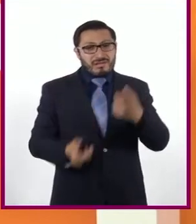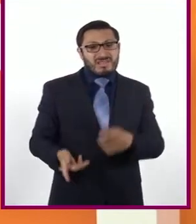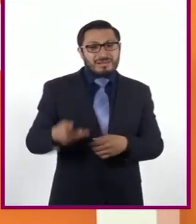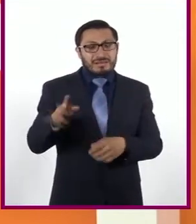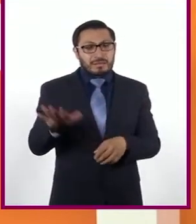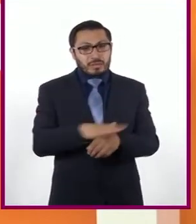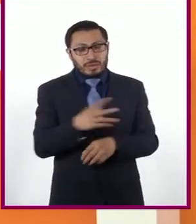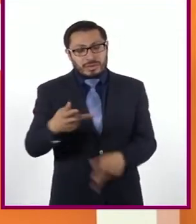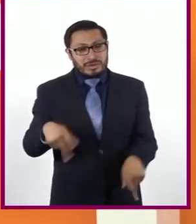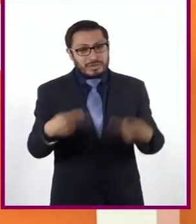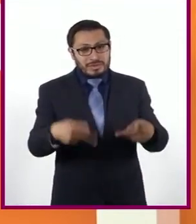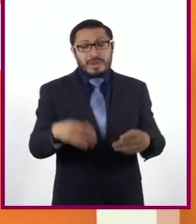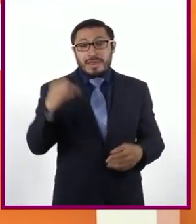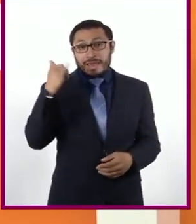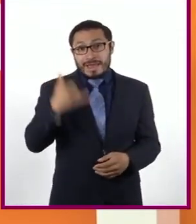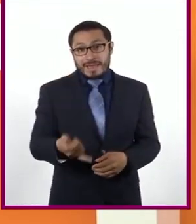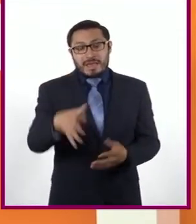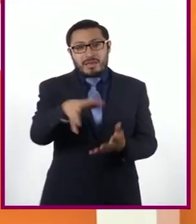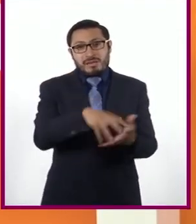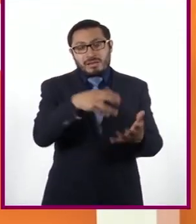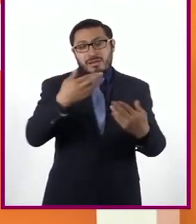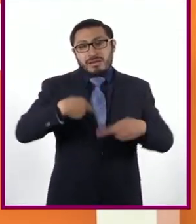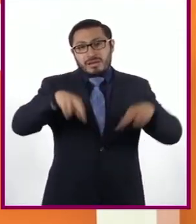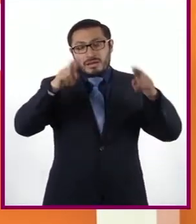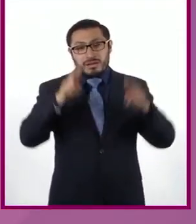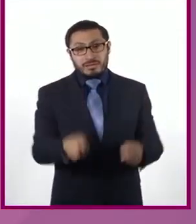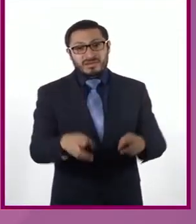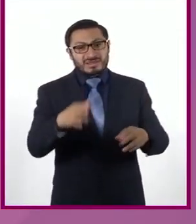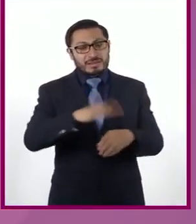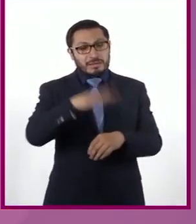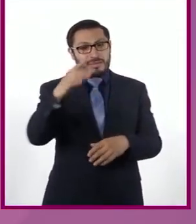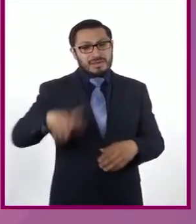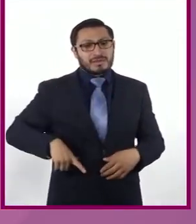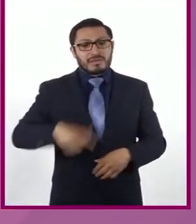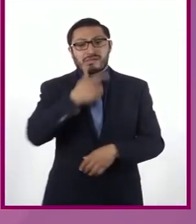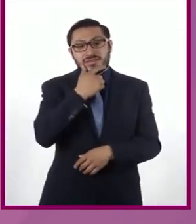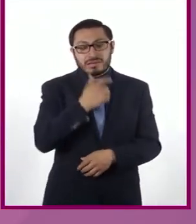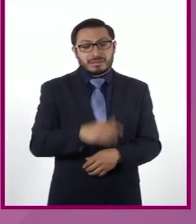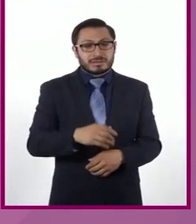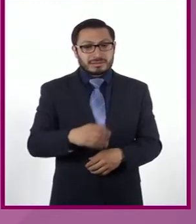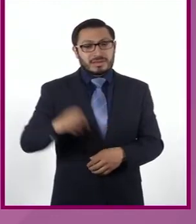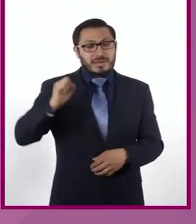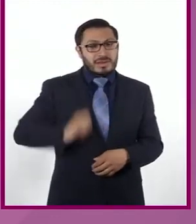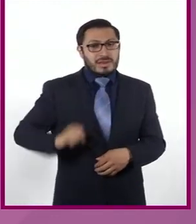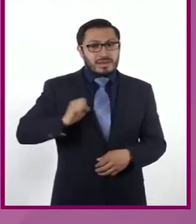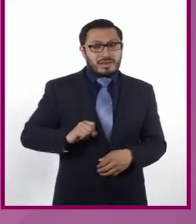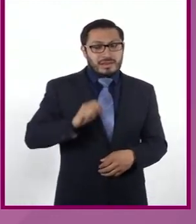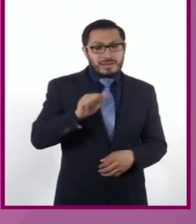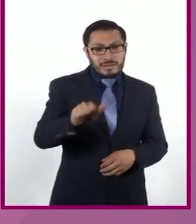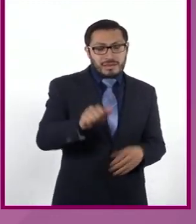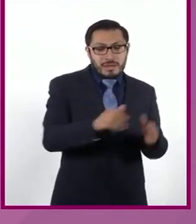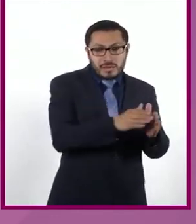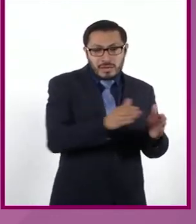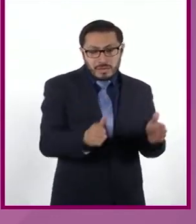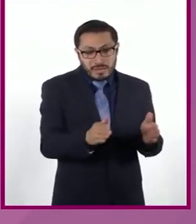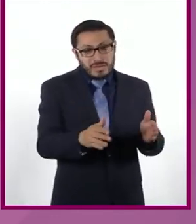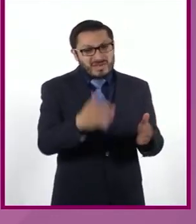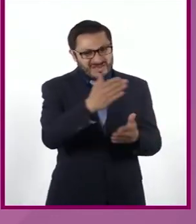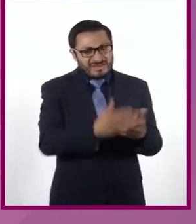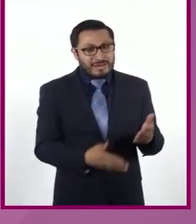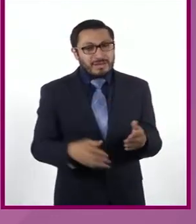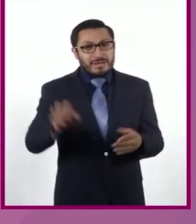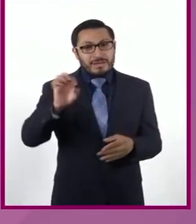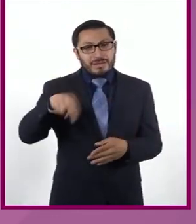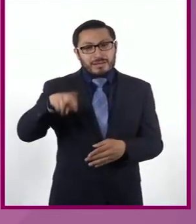aspiraba a tener mayor representación en el gobierno inglés. En la primera mitad del siglo XVI, Enrique VIII